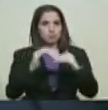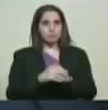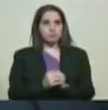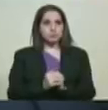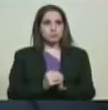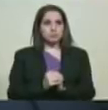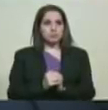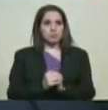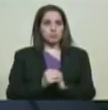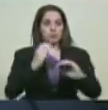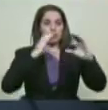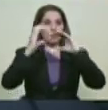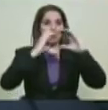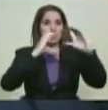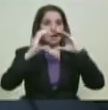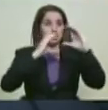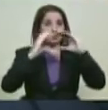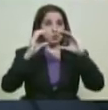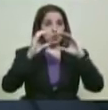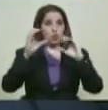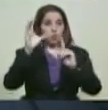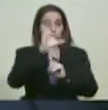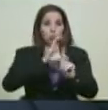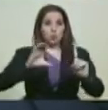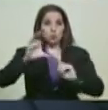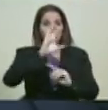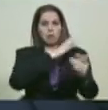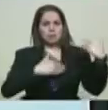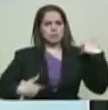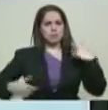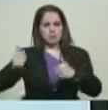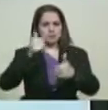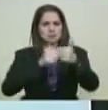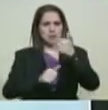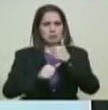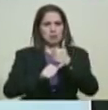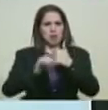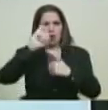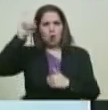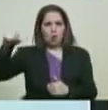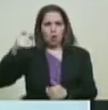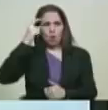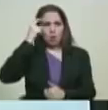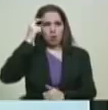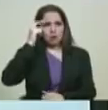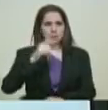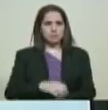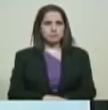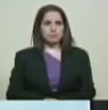de Comunicación, Cultura, vicepresidente de Comunicación y Cultura, Jorge Rodríguez,